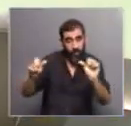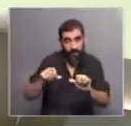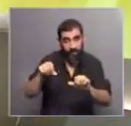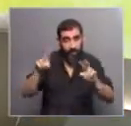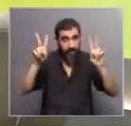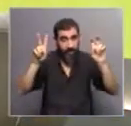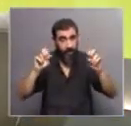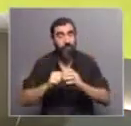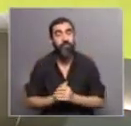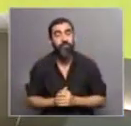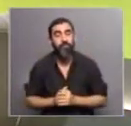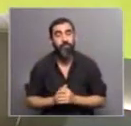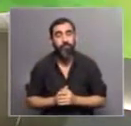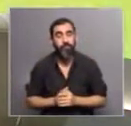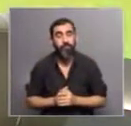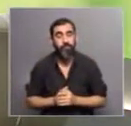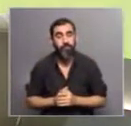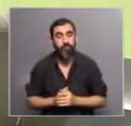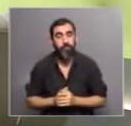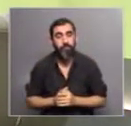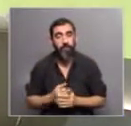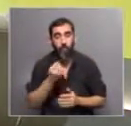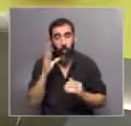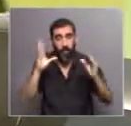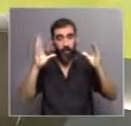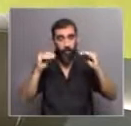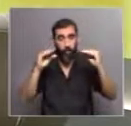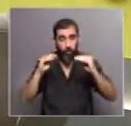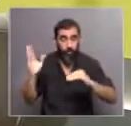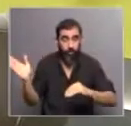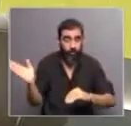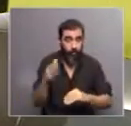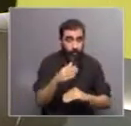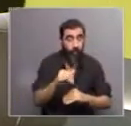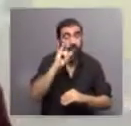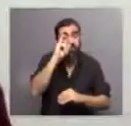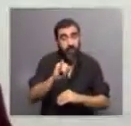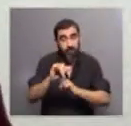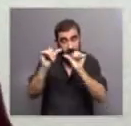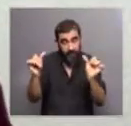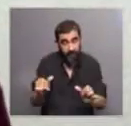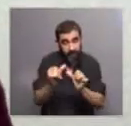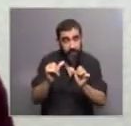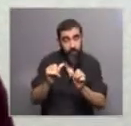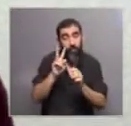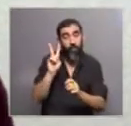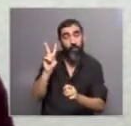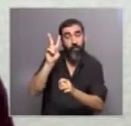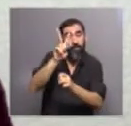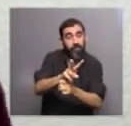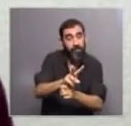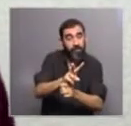Buenas noches. Hola Gustavo, buenas noches para todos. Así es, hicimos una visita